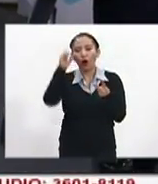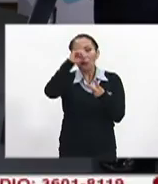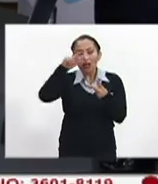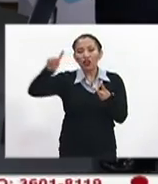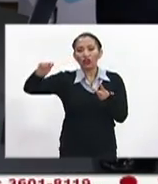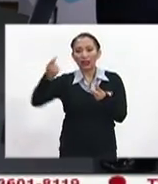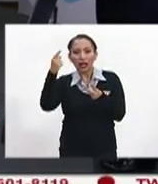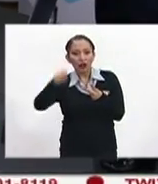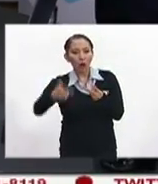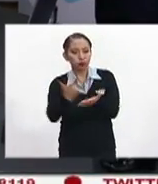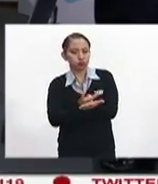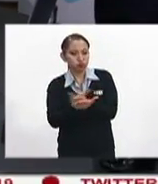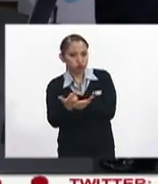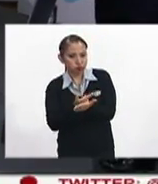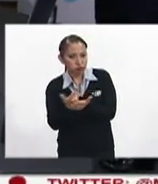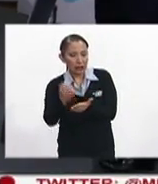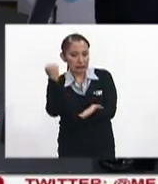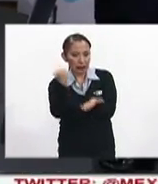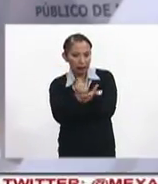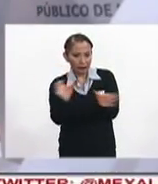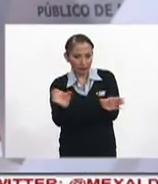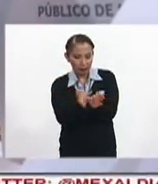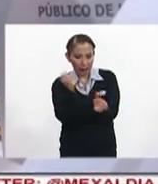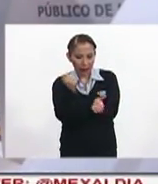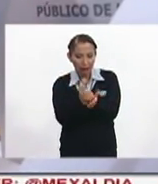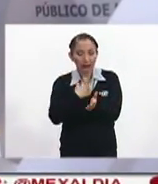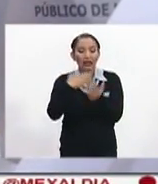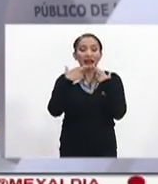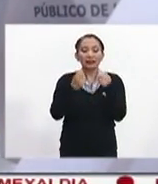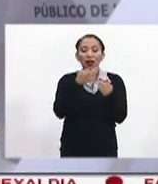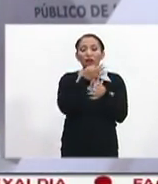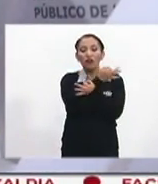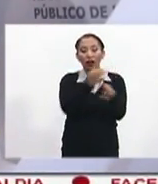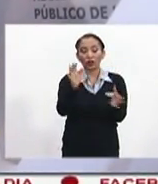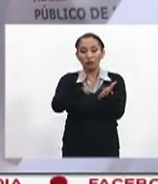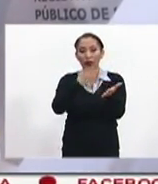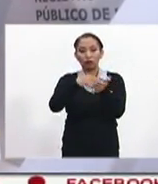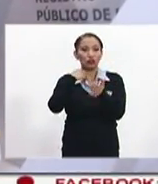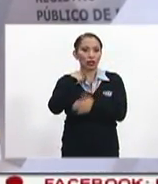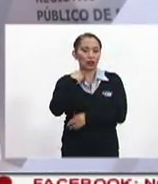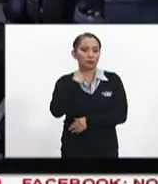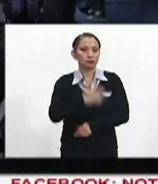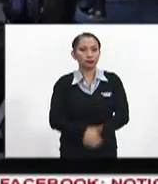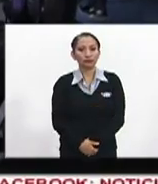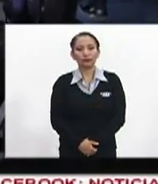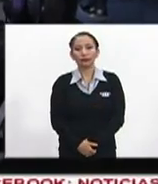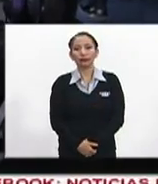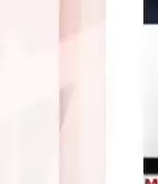opinión técnica de contador público certificado, informe del SAT y un documento notarial.